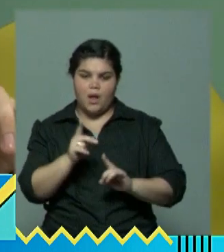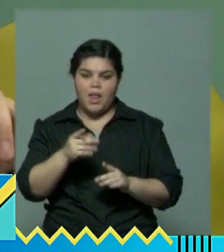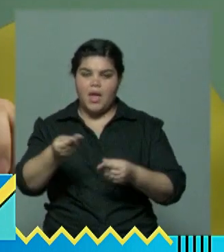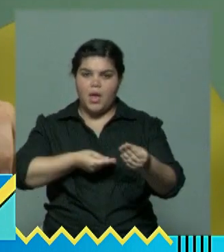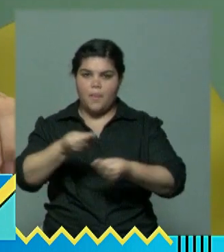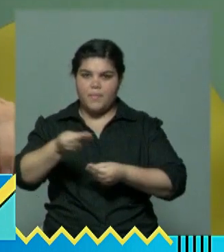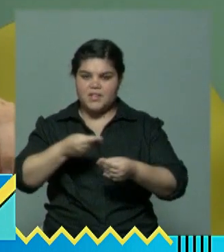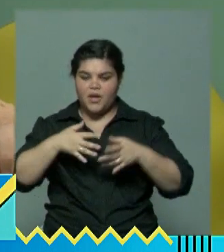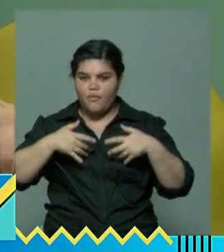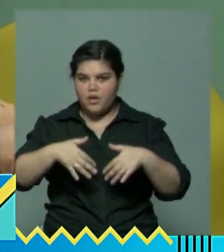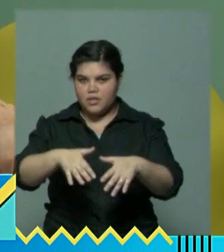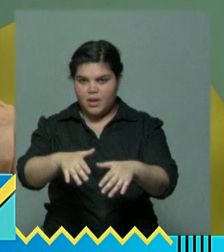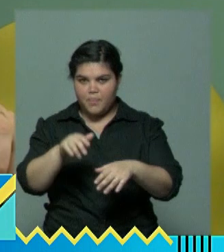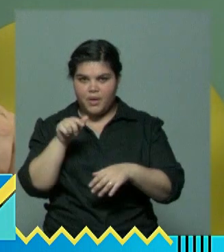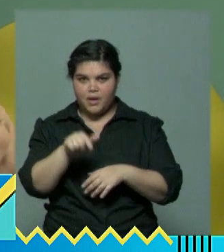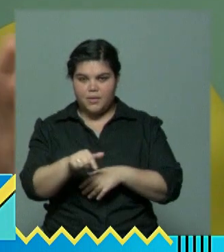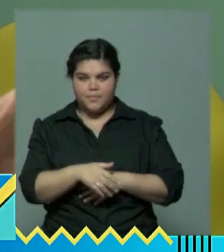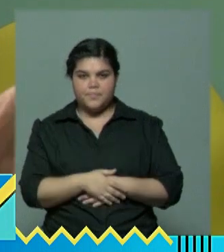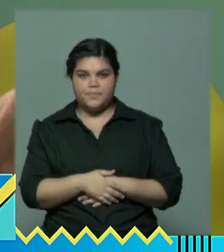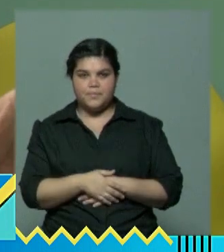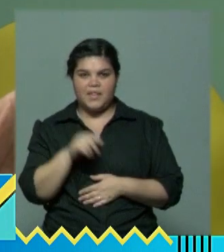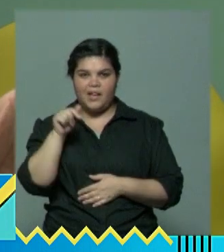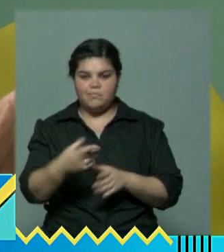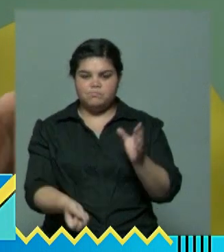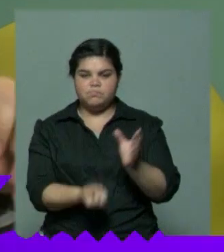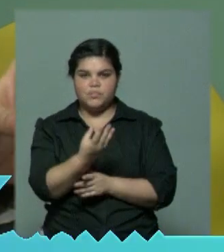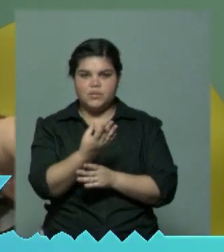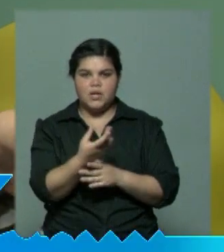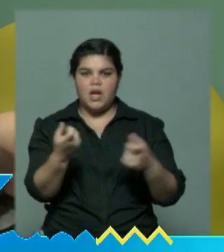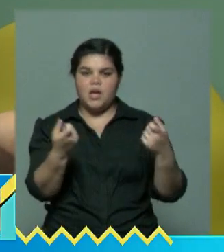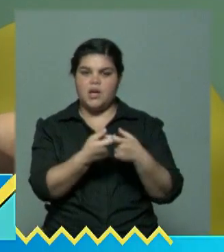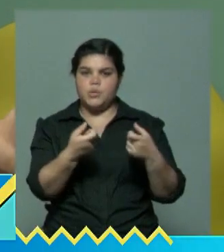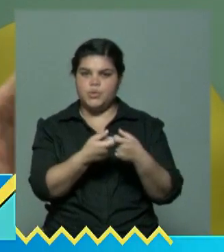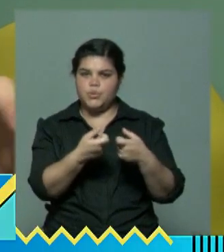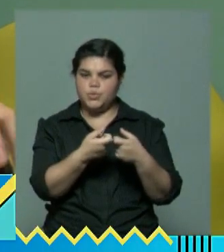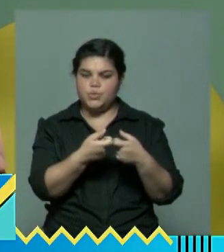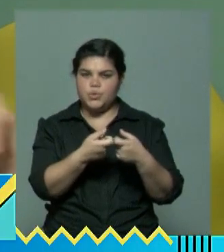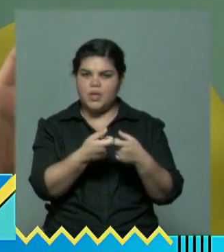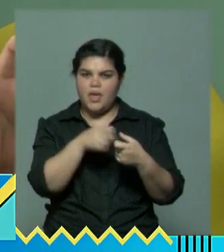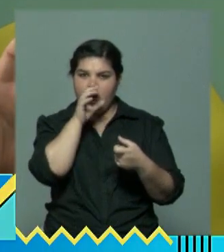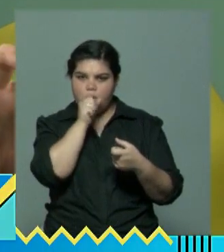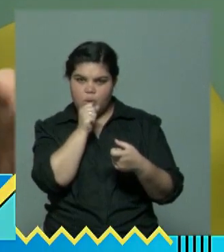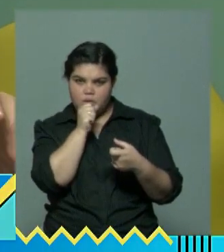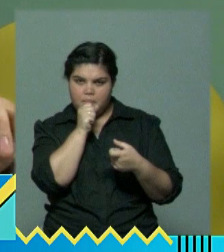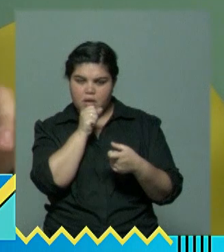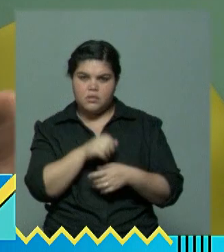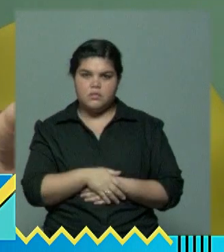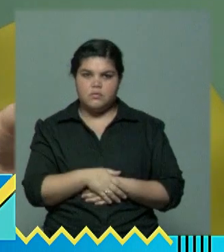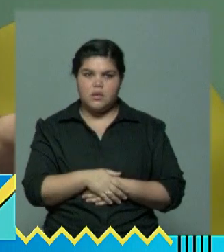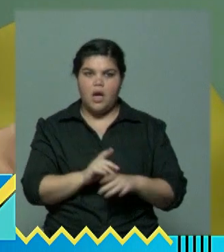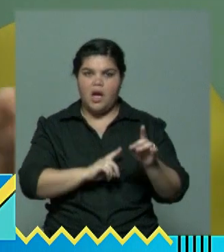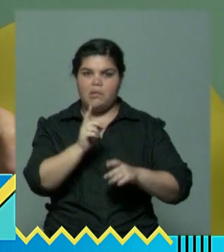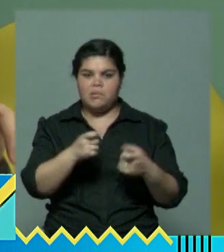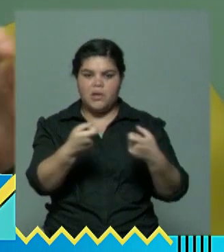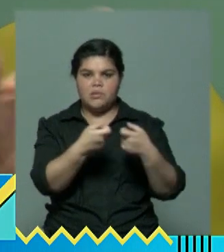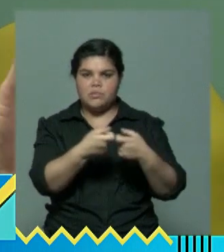se permitió la creación de sociedades anónimas casi sin capital. Entonces muchas sociedades anónimas se crean sin